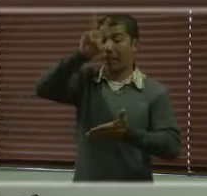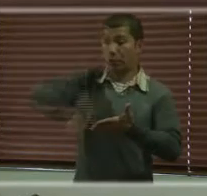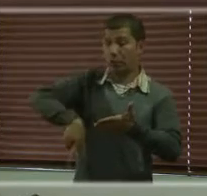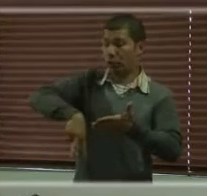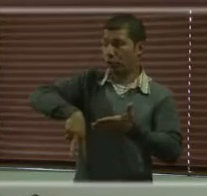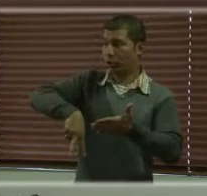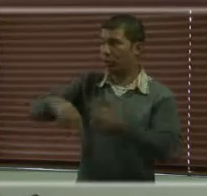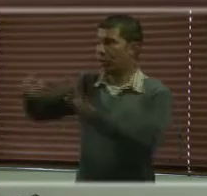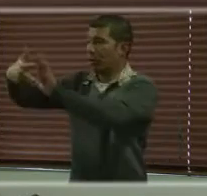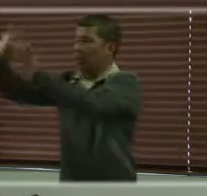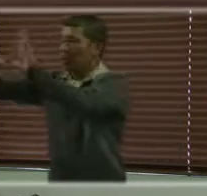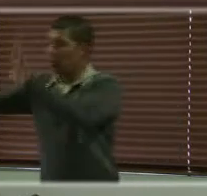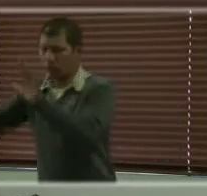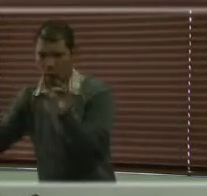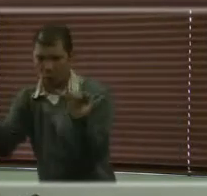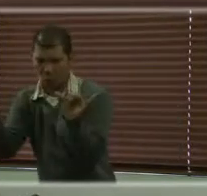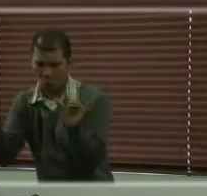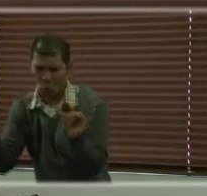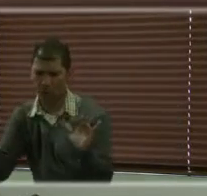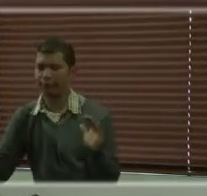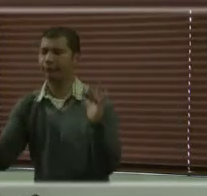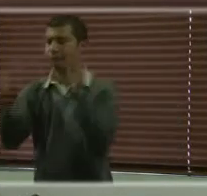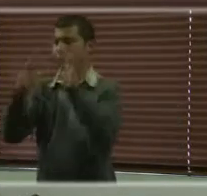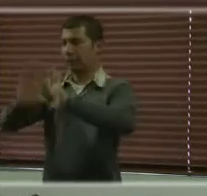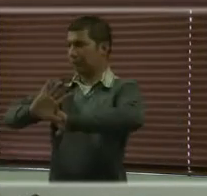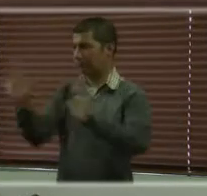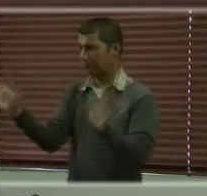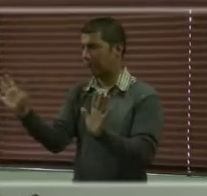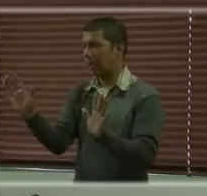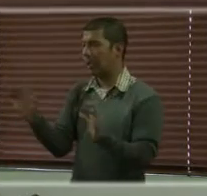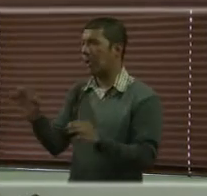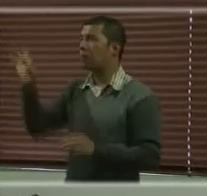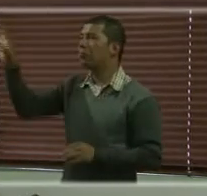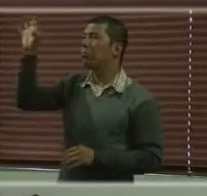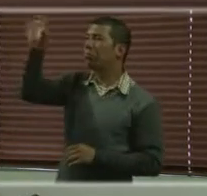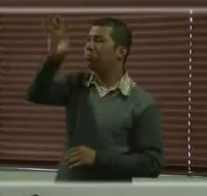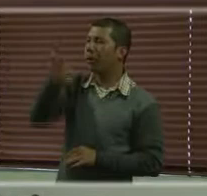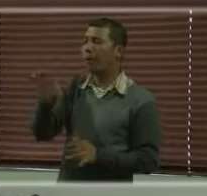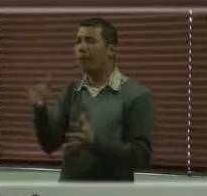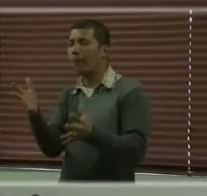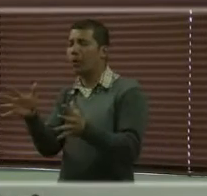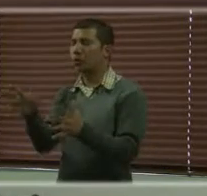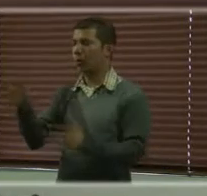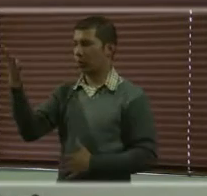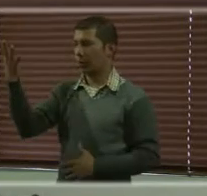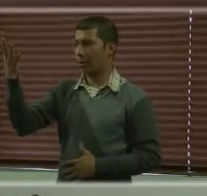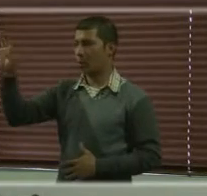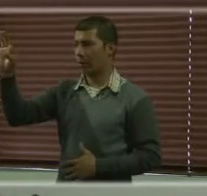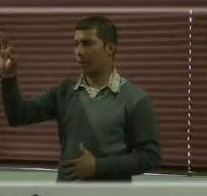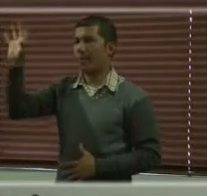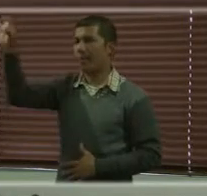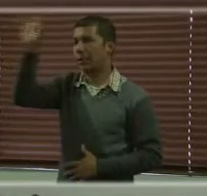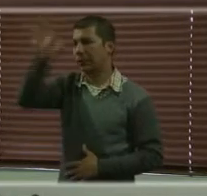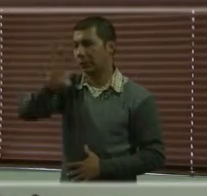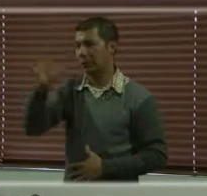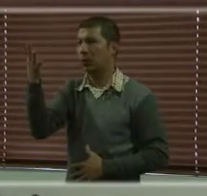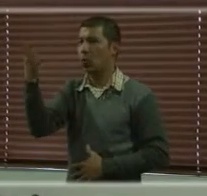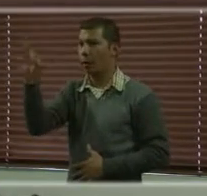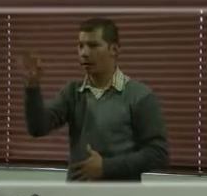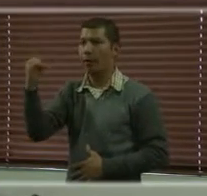países que ya ratificaron la convención y esto yo lo aprendí cuando cuando